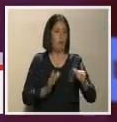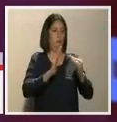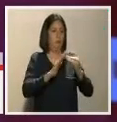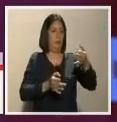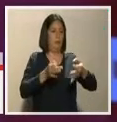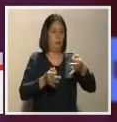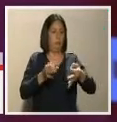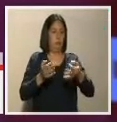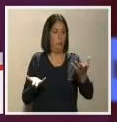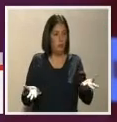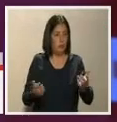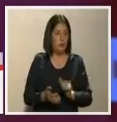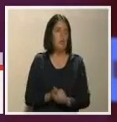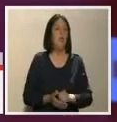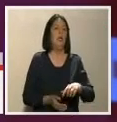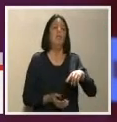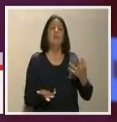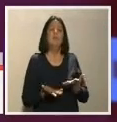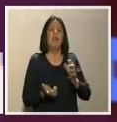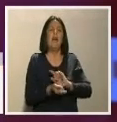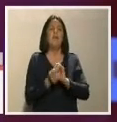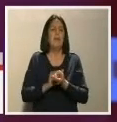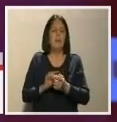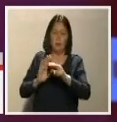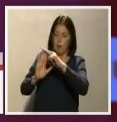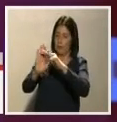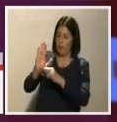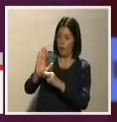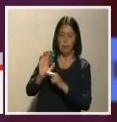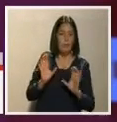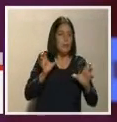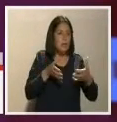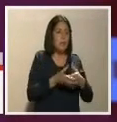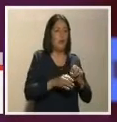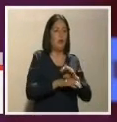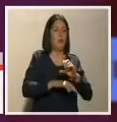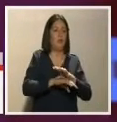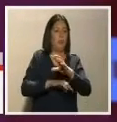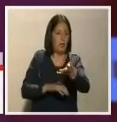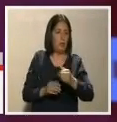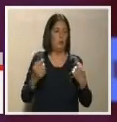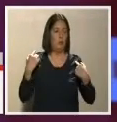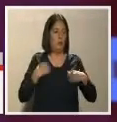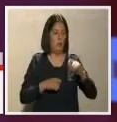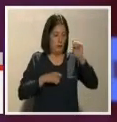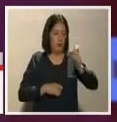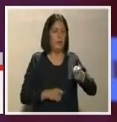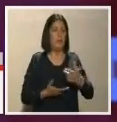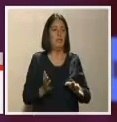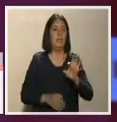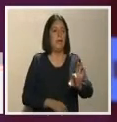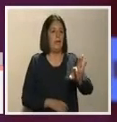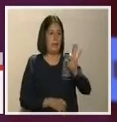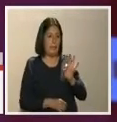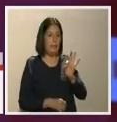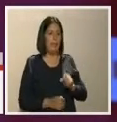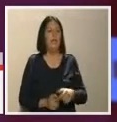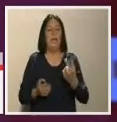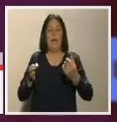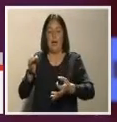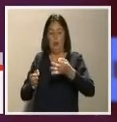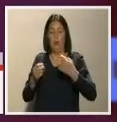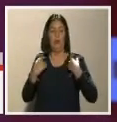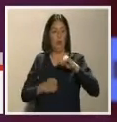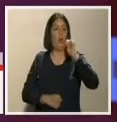Judicial, cambiando las normas del Consejo Nacional de la Magistratura, que es el que elige a los